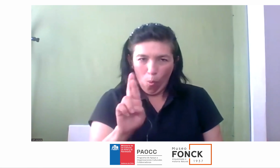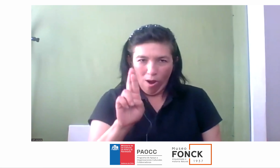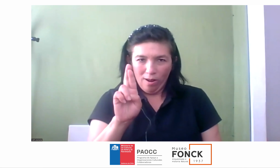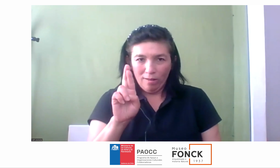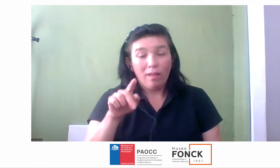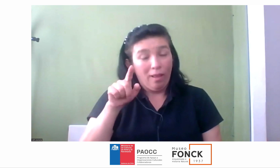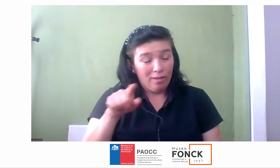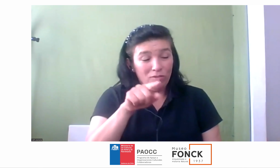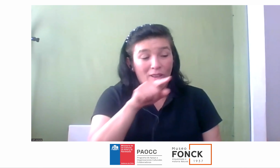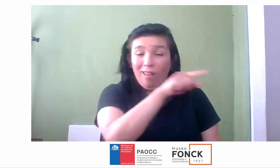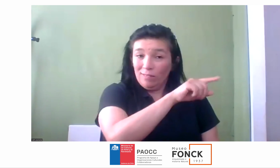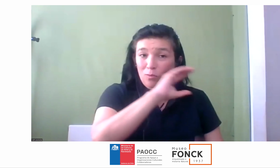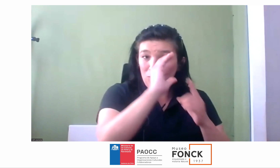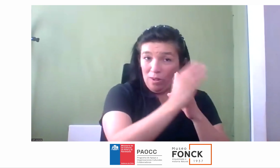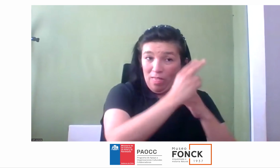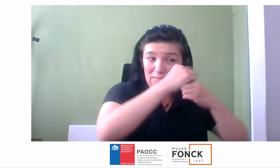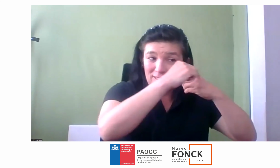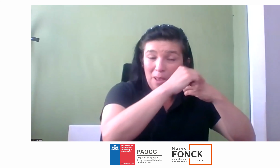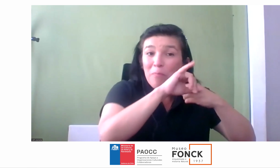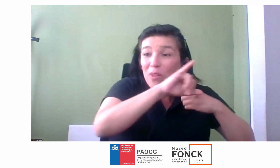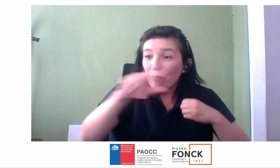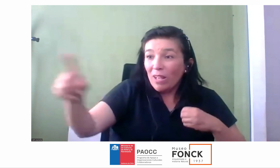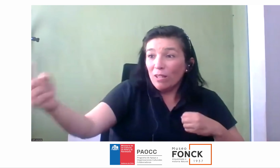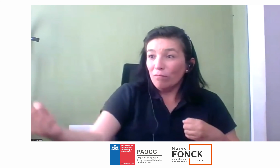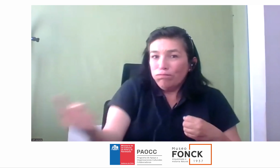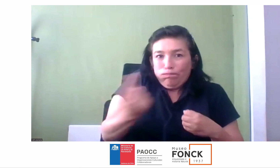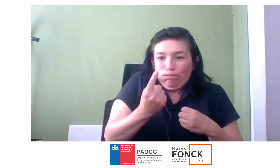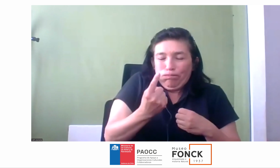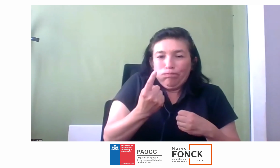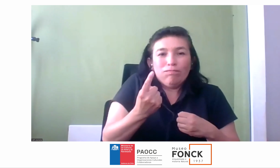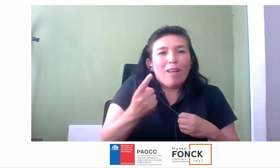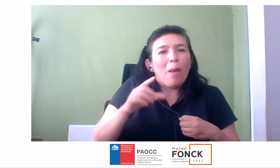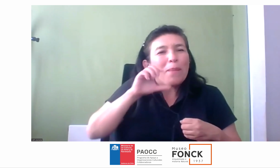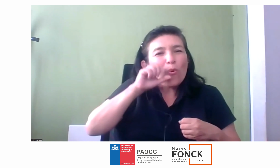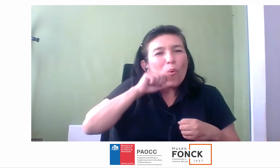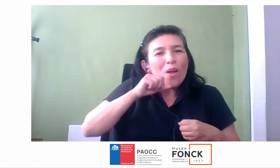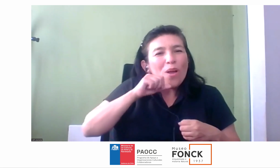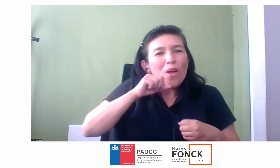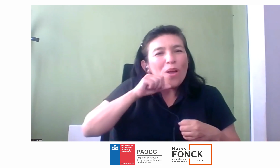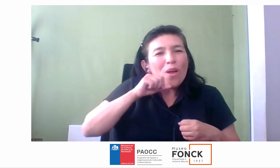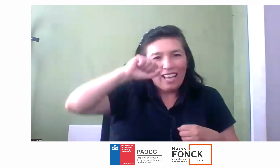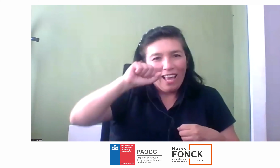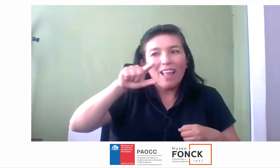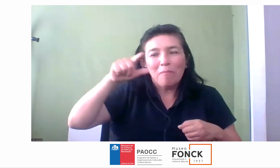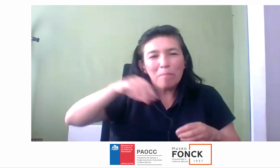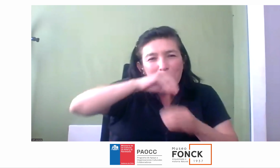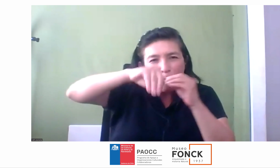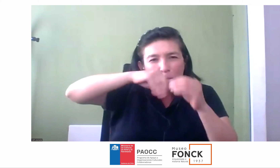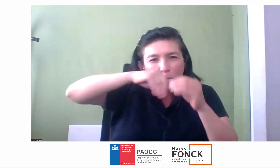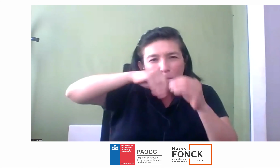cultura diaguita, sí con la influencia del Inca se hace más estandarizado y sistemático en la